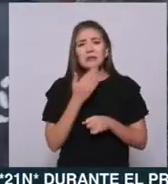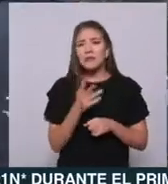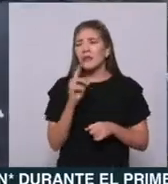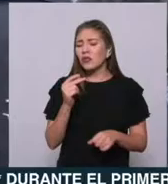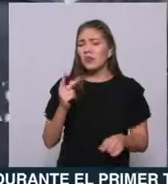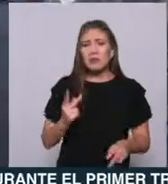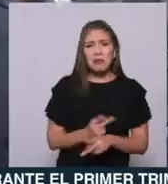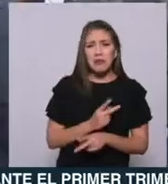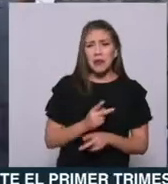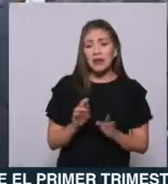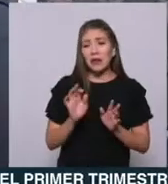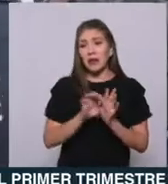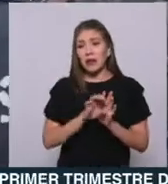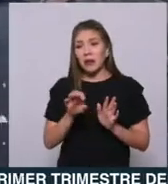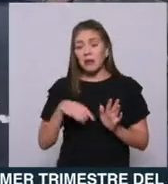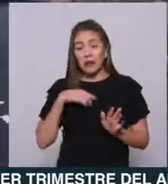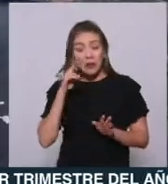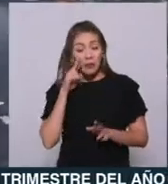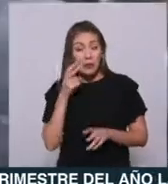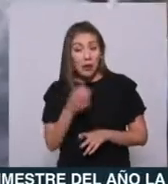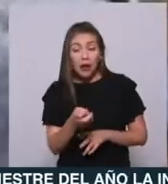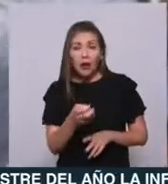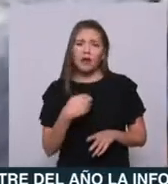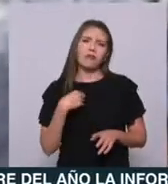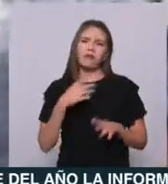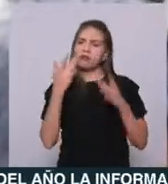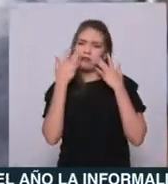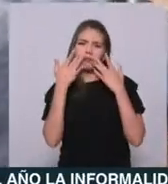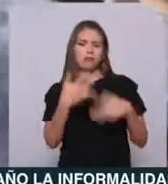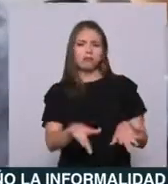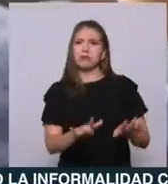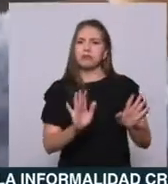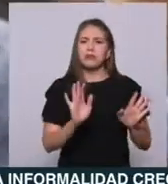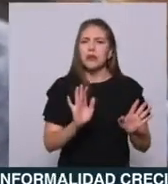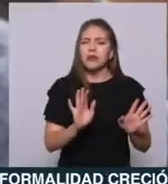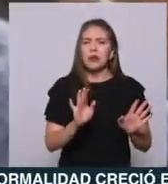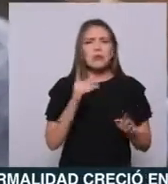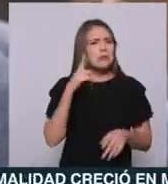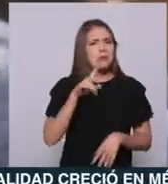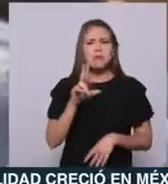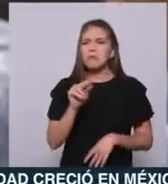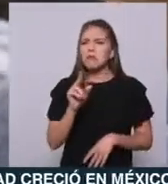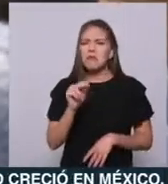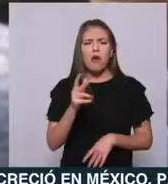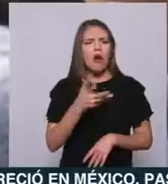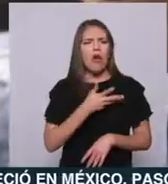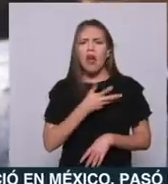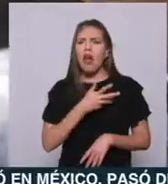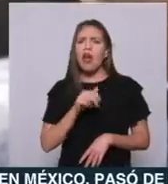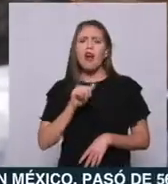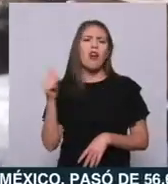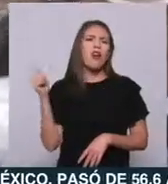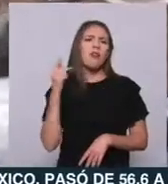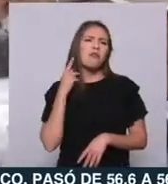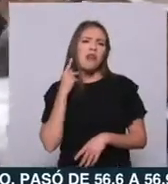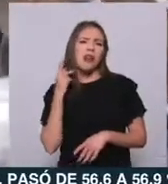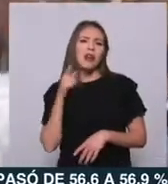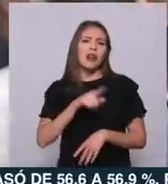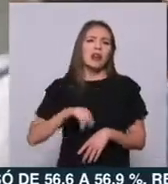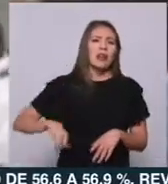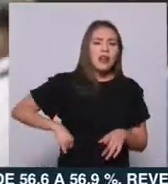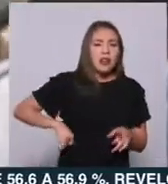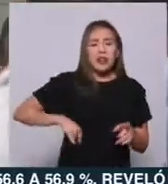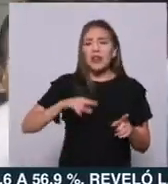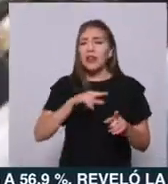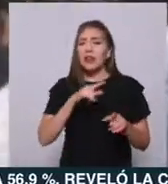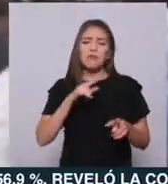evidentemente si yo veía algo así iba a ser el primero en renunciar al cargo, ¿verdad? Pero no. Yo no veo que haya ningún interés, ningún tinte político al respecto. Pues